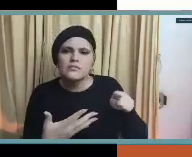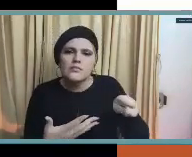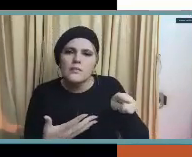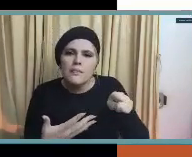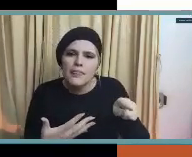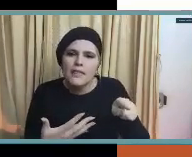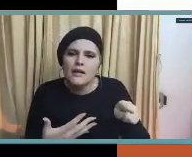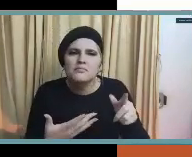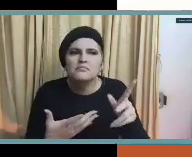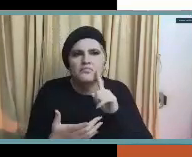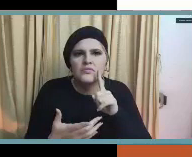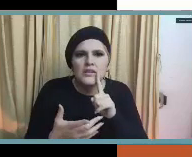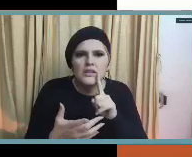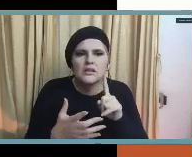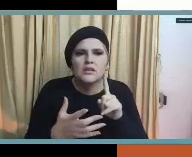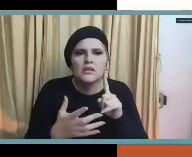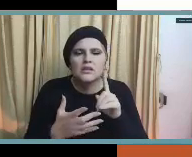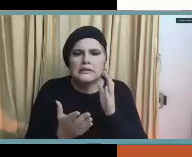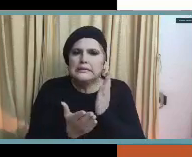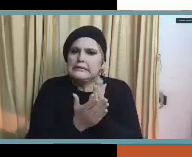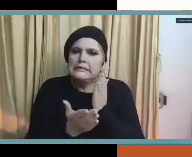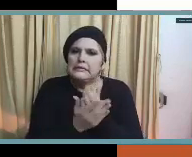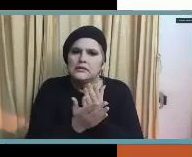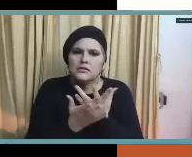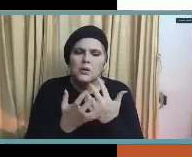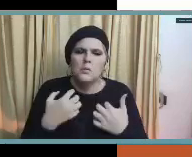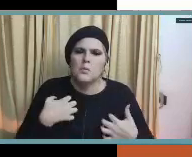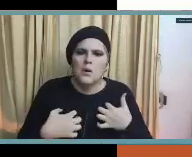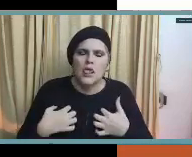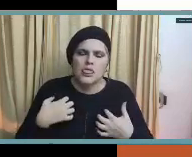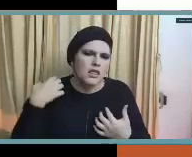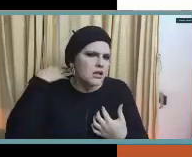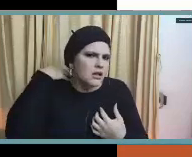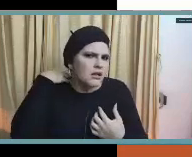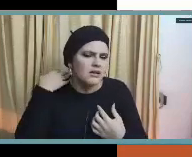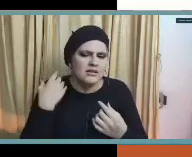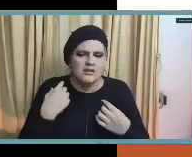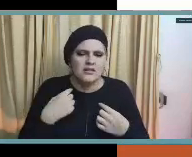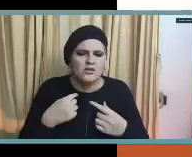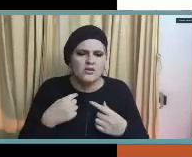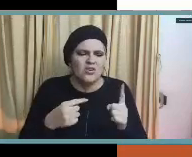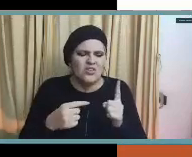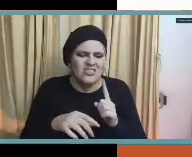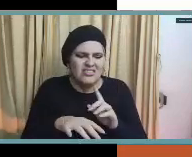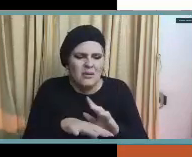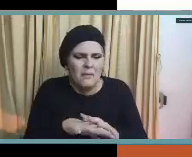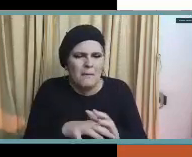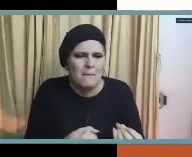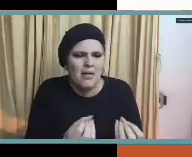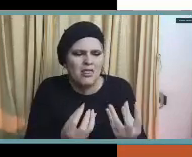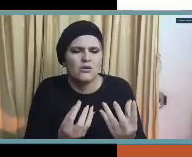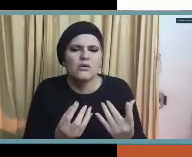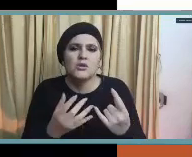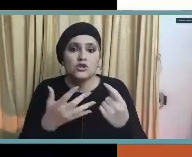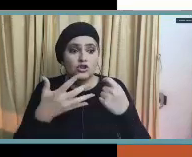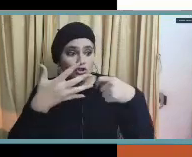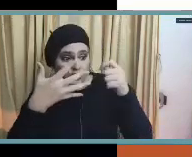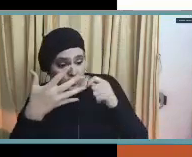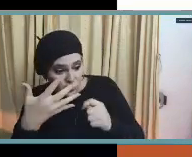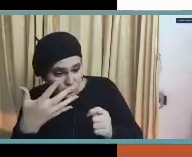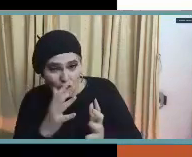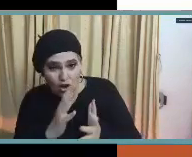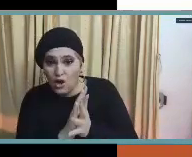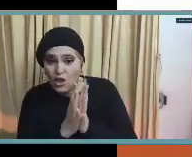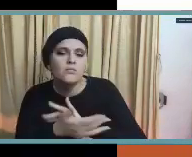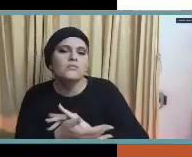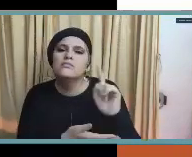ciertas inflexibilidades, le molestaban las etiquetas, no podía tocar el pasto, pero que al evaluarlos no cumplían todos los criterios.